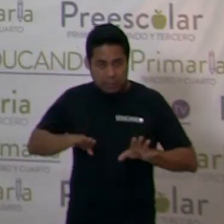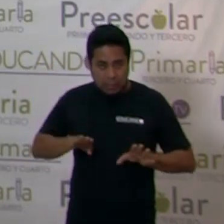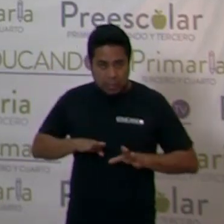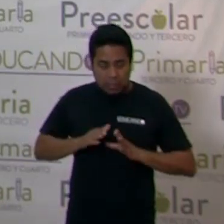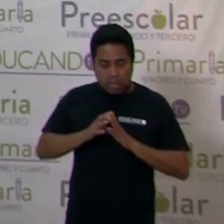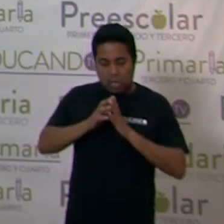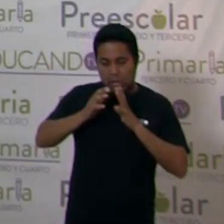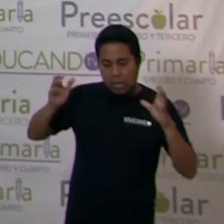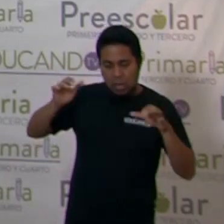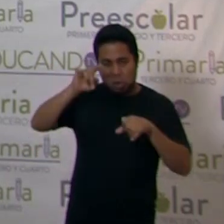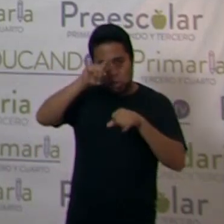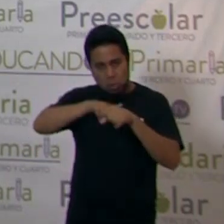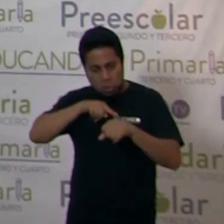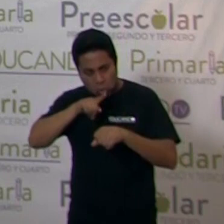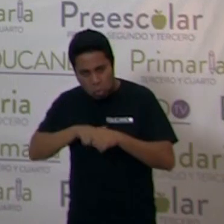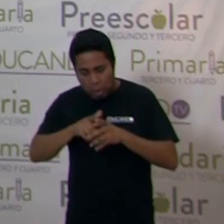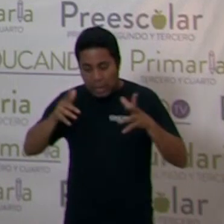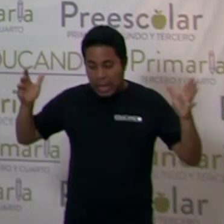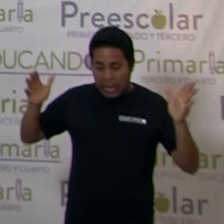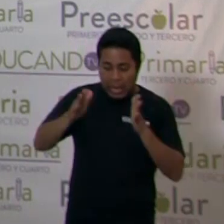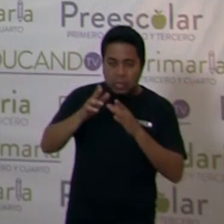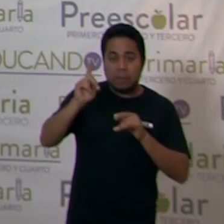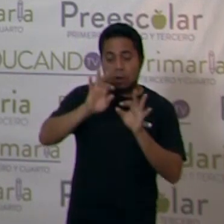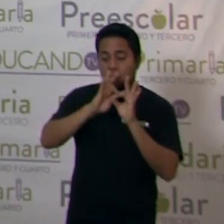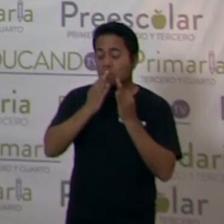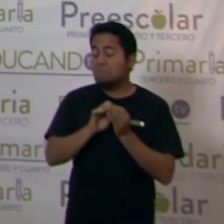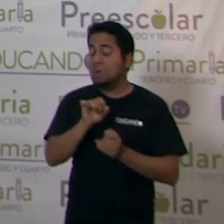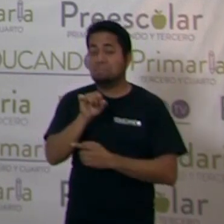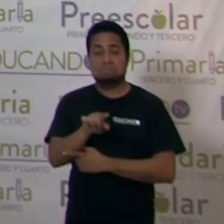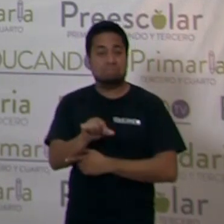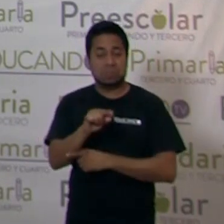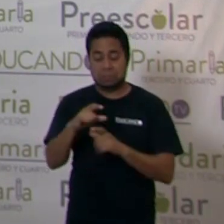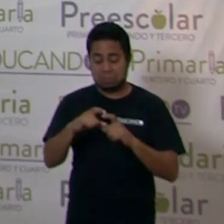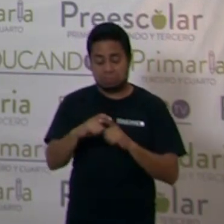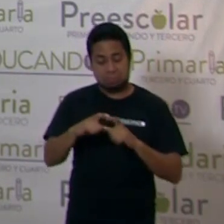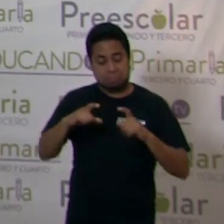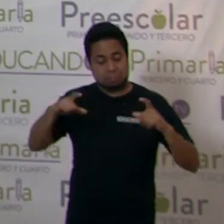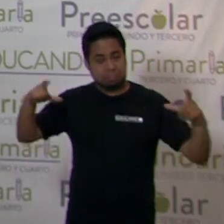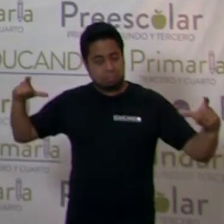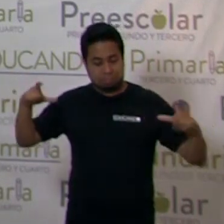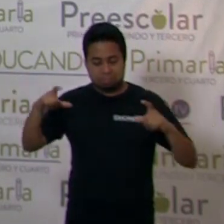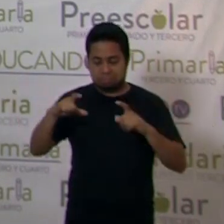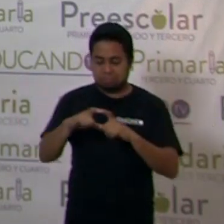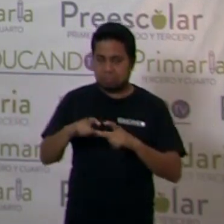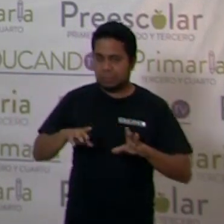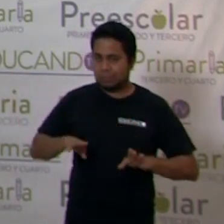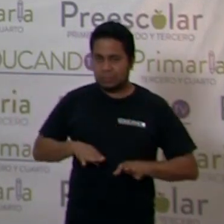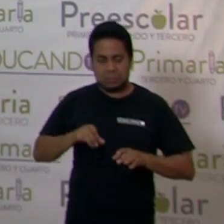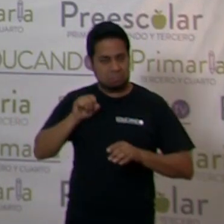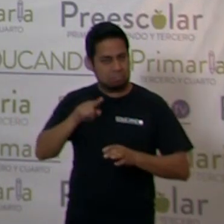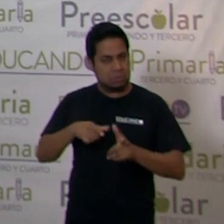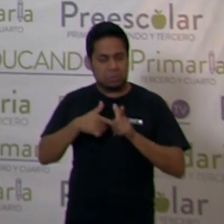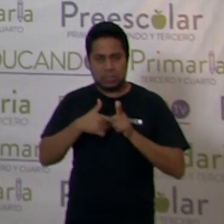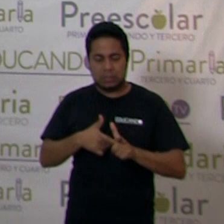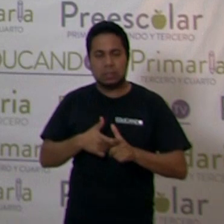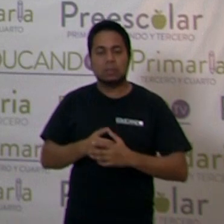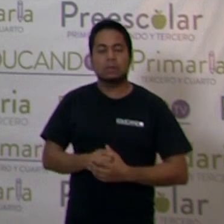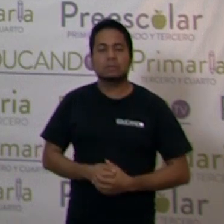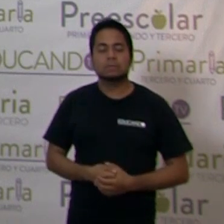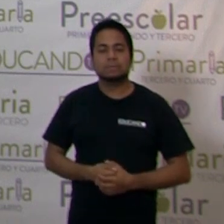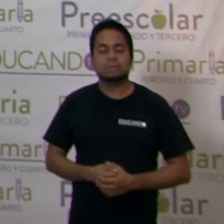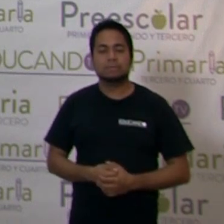tamaño en color pero no en forma ni en sus características básicas vamos a ver ahora